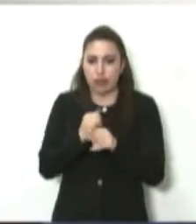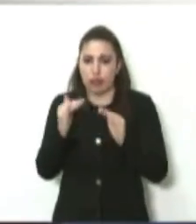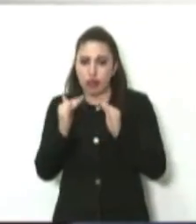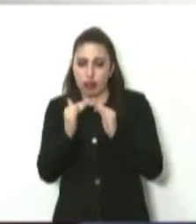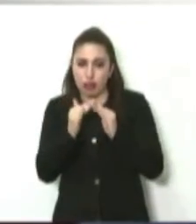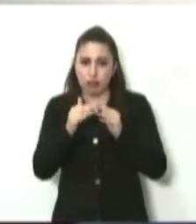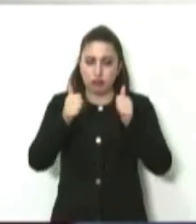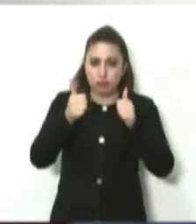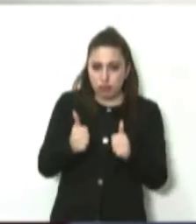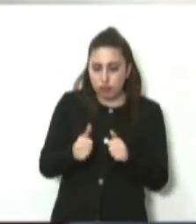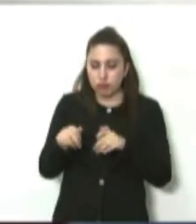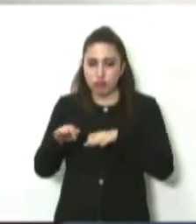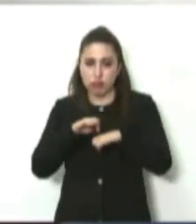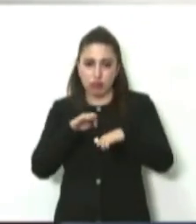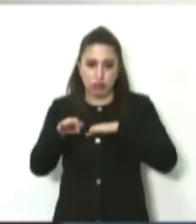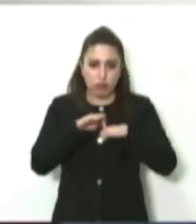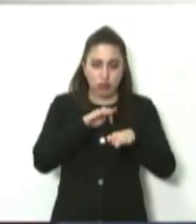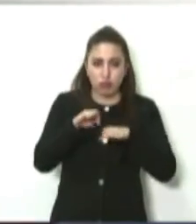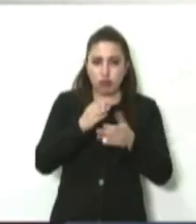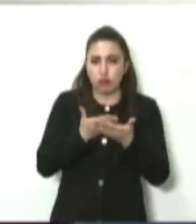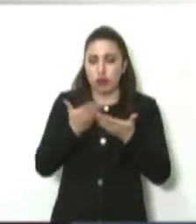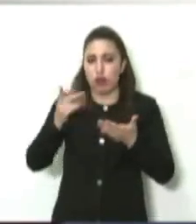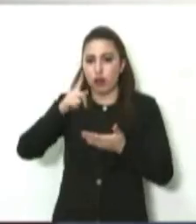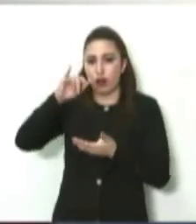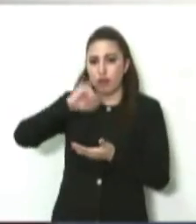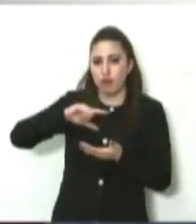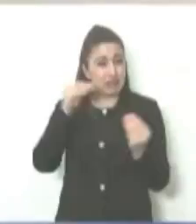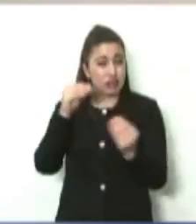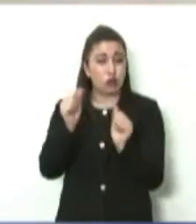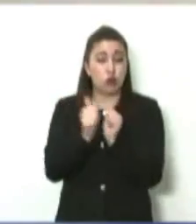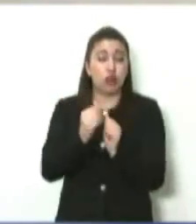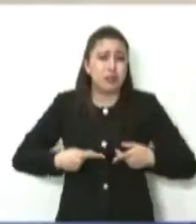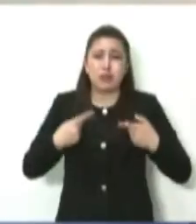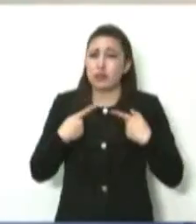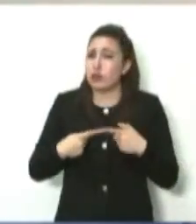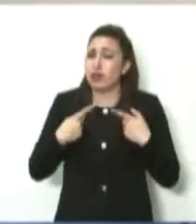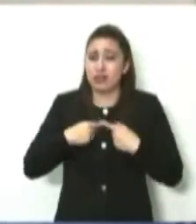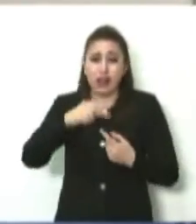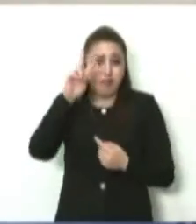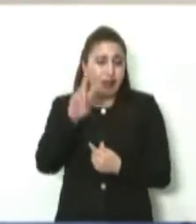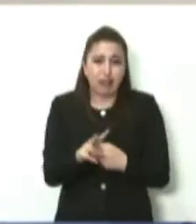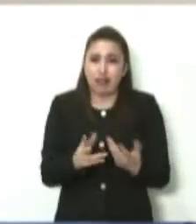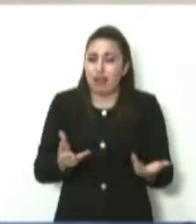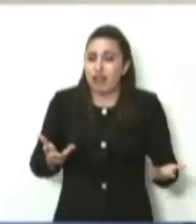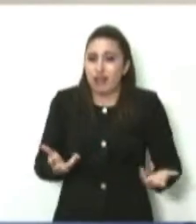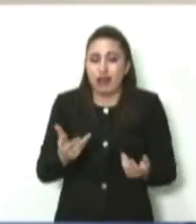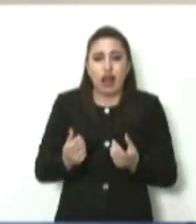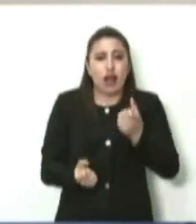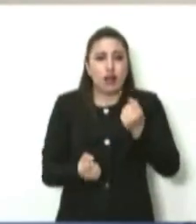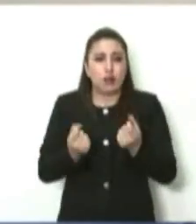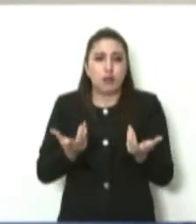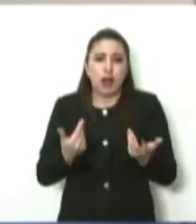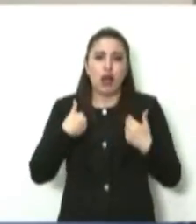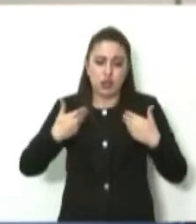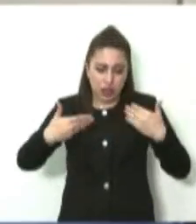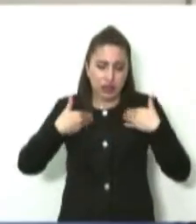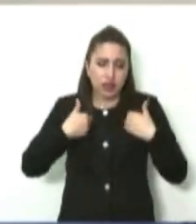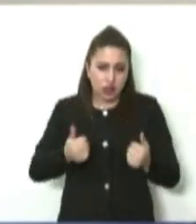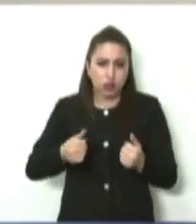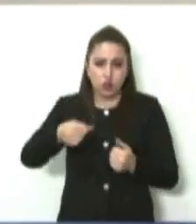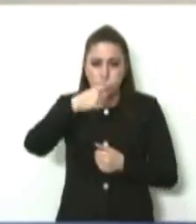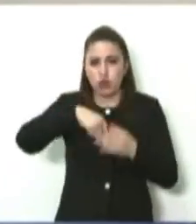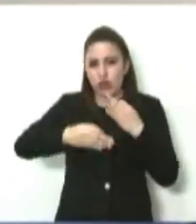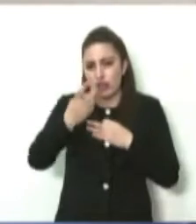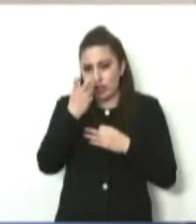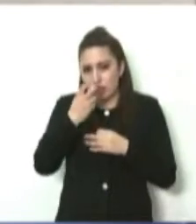medidas que las autoridades han recomendado a la ciudadanía la gente puede hoy entender que la mejor toda la información todos los amparos